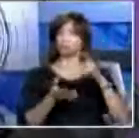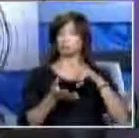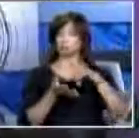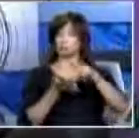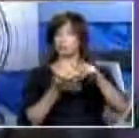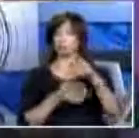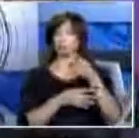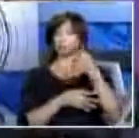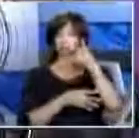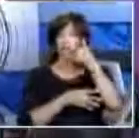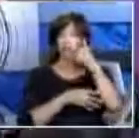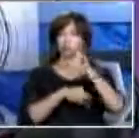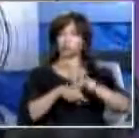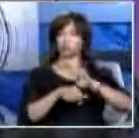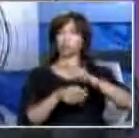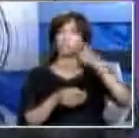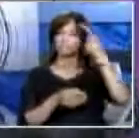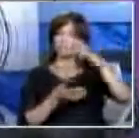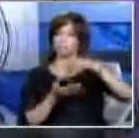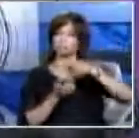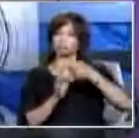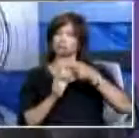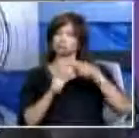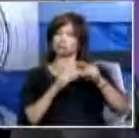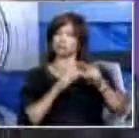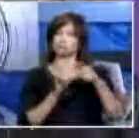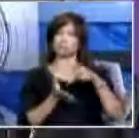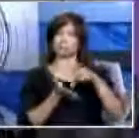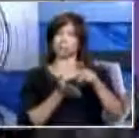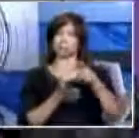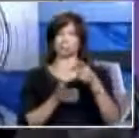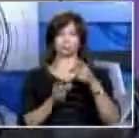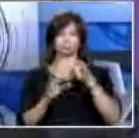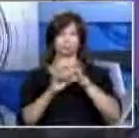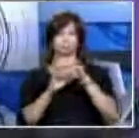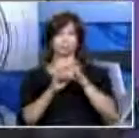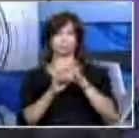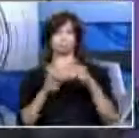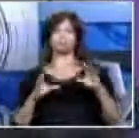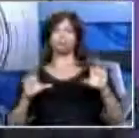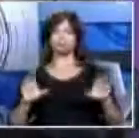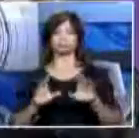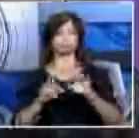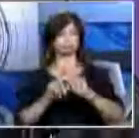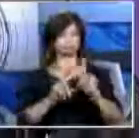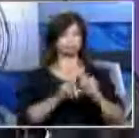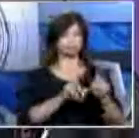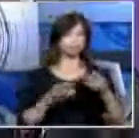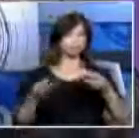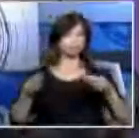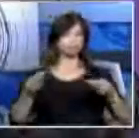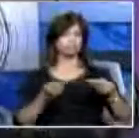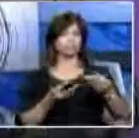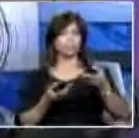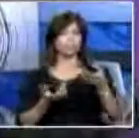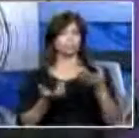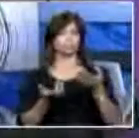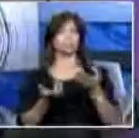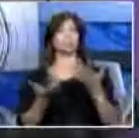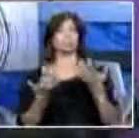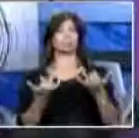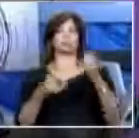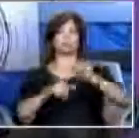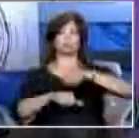móvil de utilizar su celular para realizar transacciones bancarias para realizar pagos transferencias esto se ha